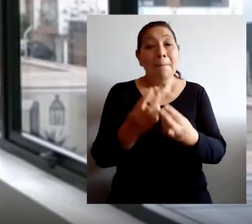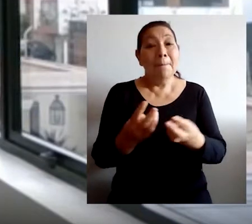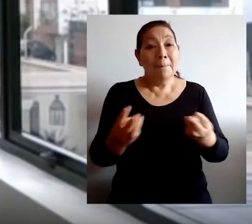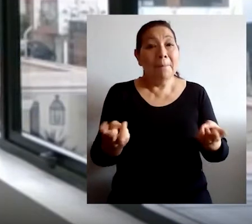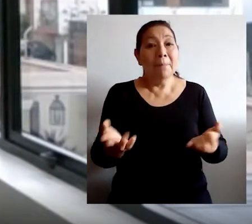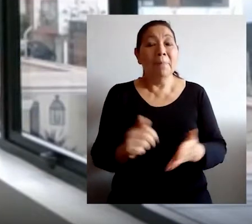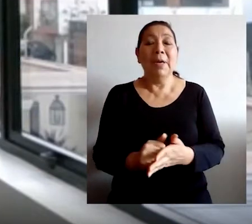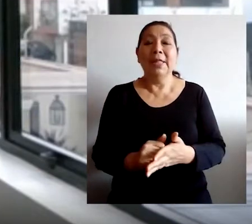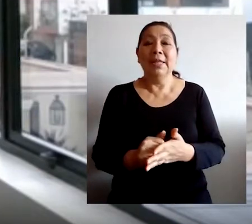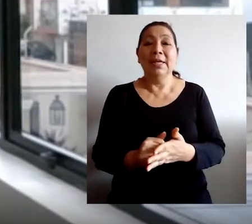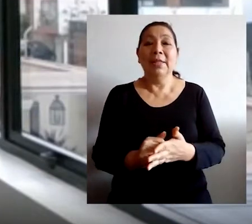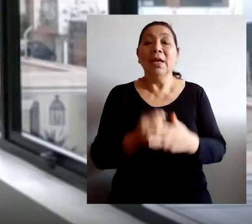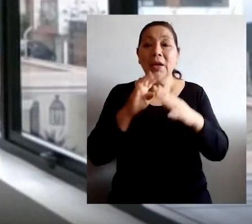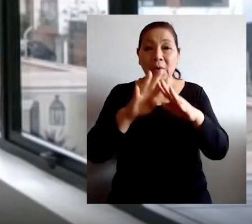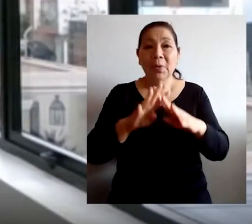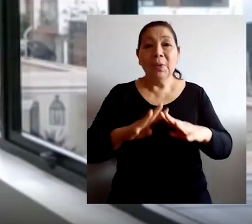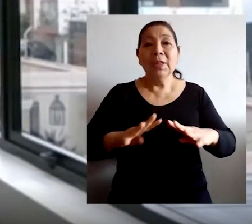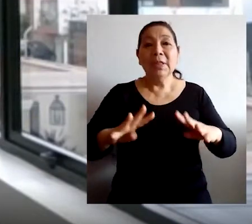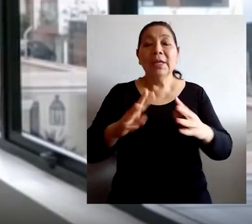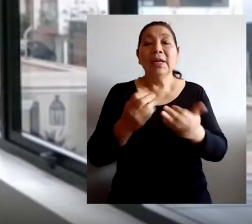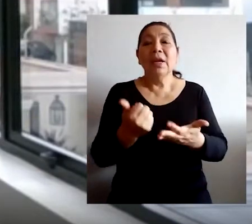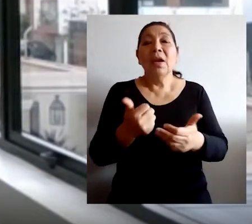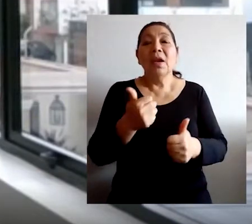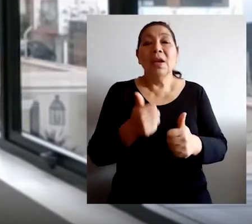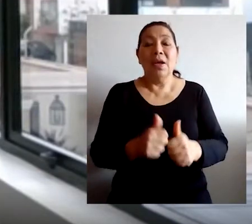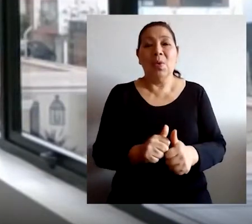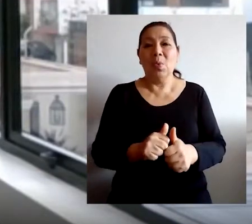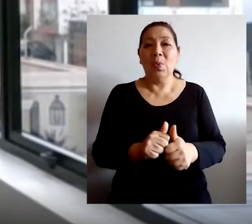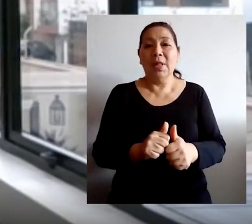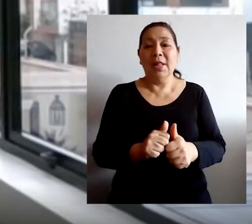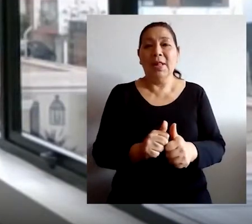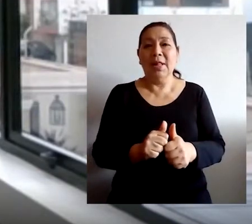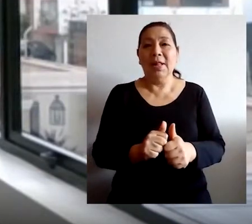materia de esta audiencia, en la cual